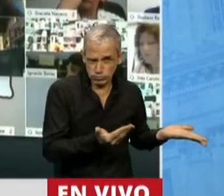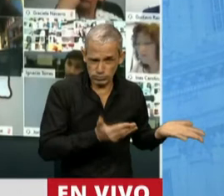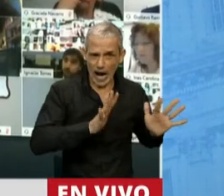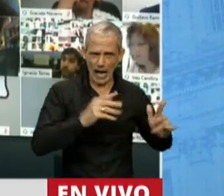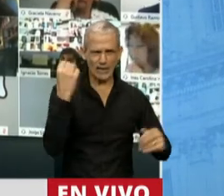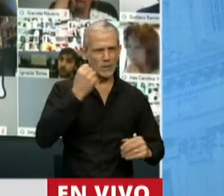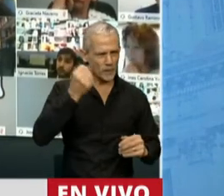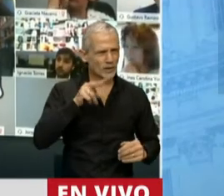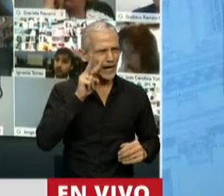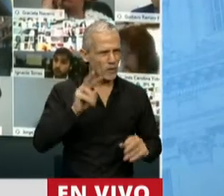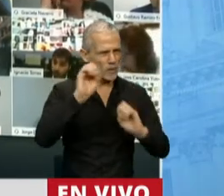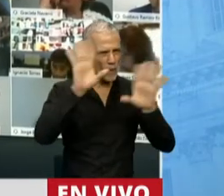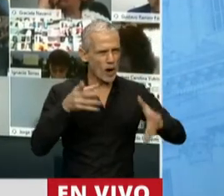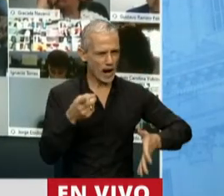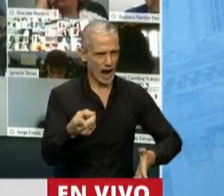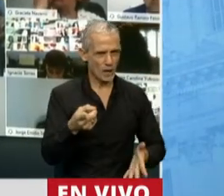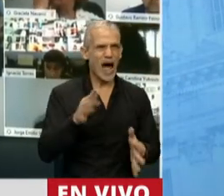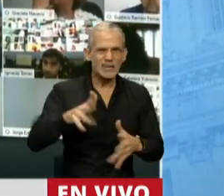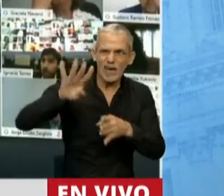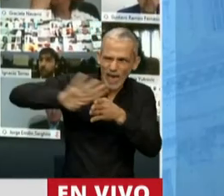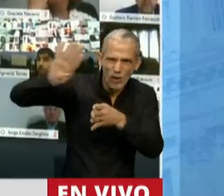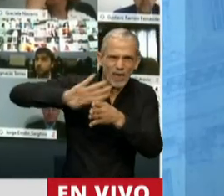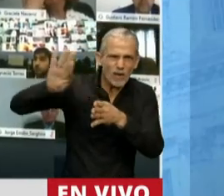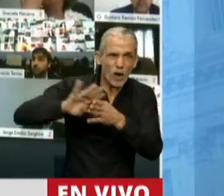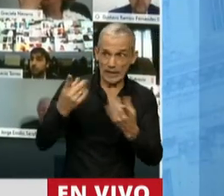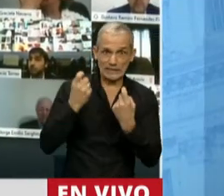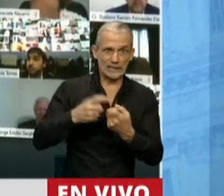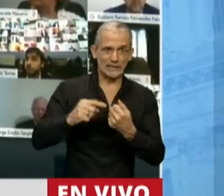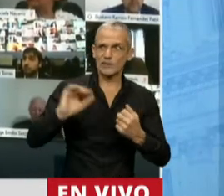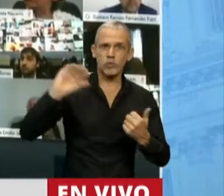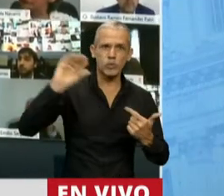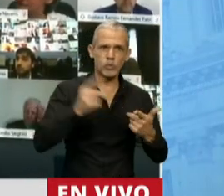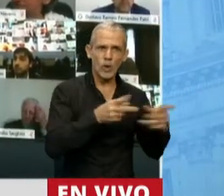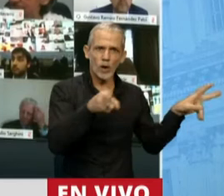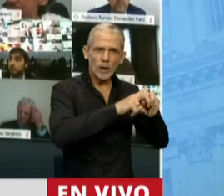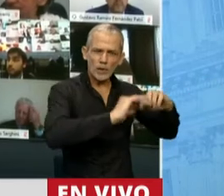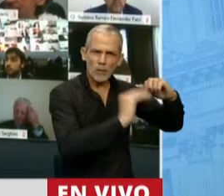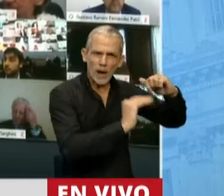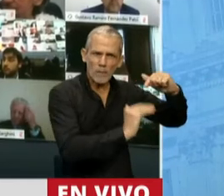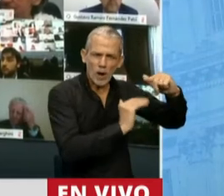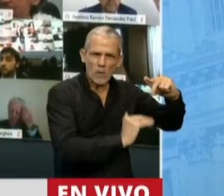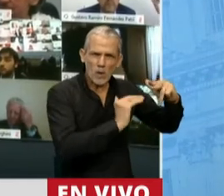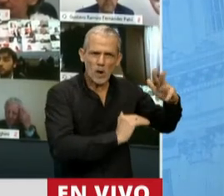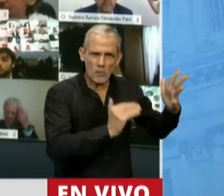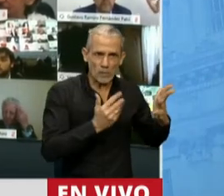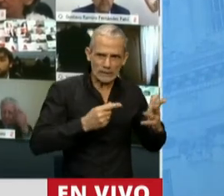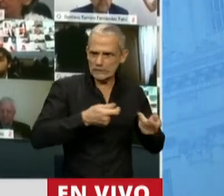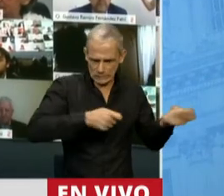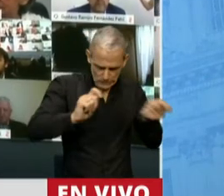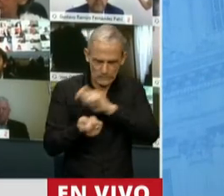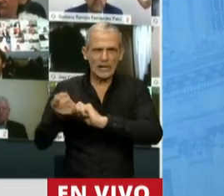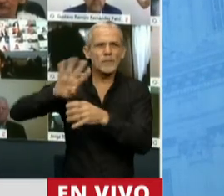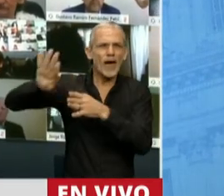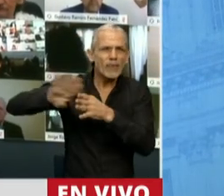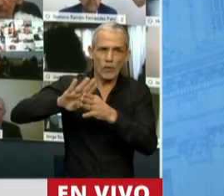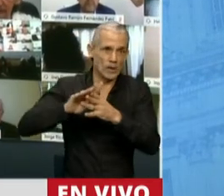así, porque si no, vamos a seguir incurriendo en deudas, en déficits que vamos a seguir transformando en deudas, en defaults y en atraso para